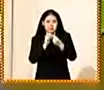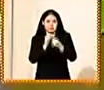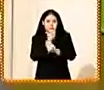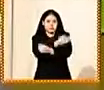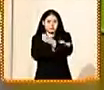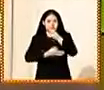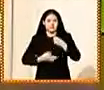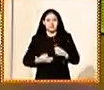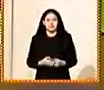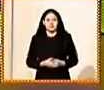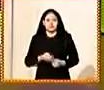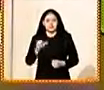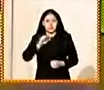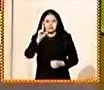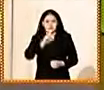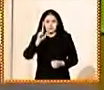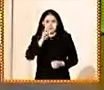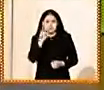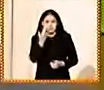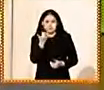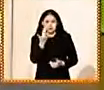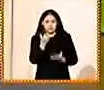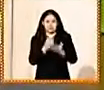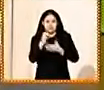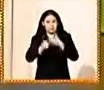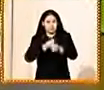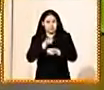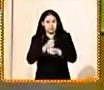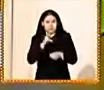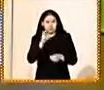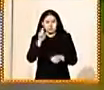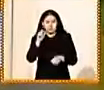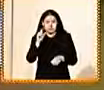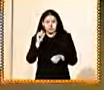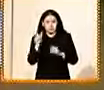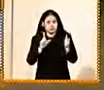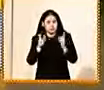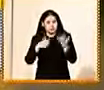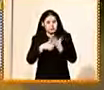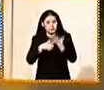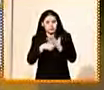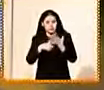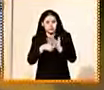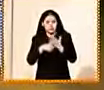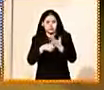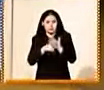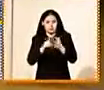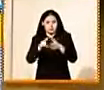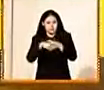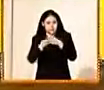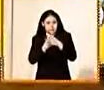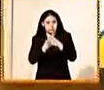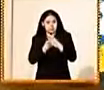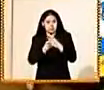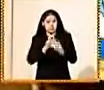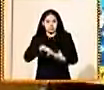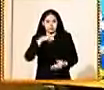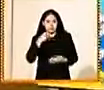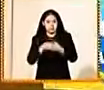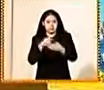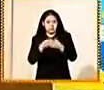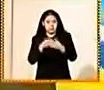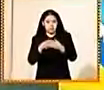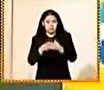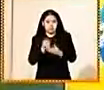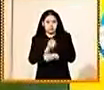Son las 3 en punto de la tarde de hoy lunes 13 de enero del año 2020. Vayan preparando sus boletos porque vamos a dar inicio multiplicando su